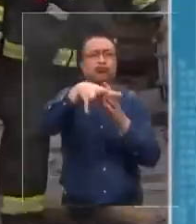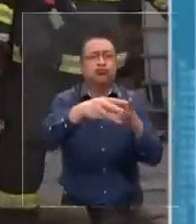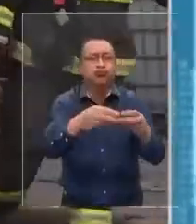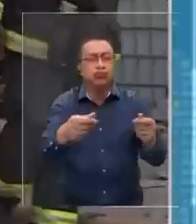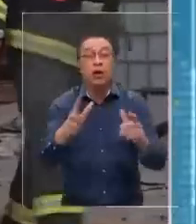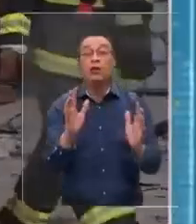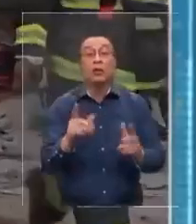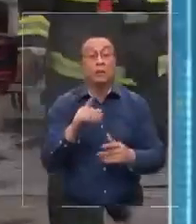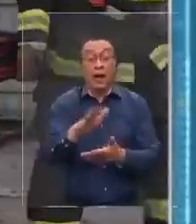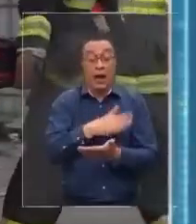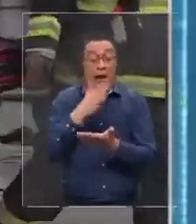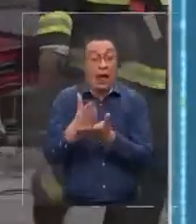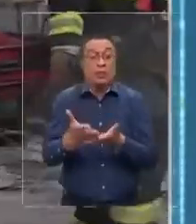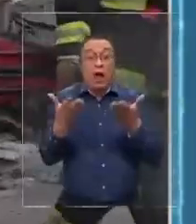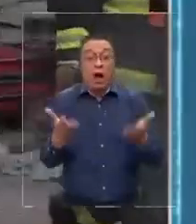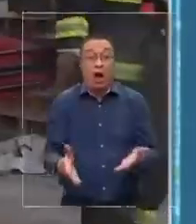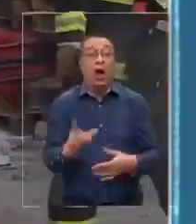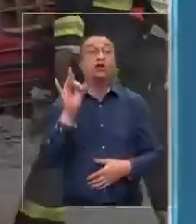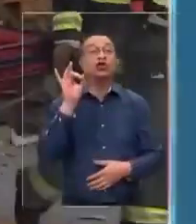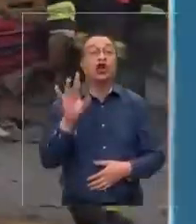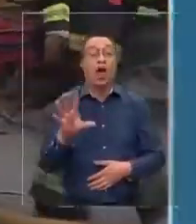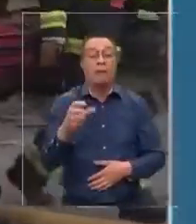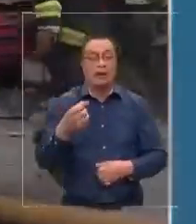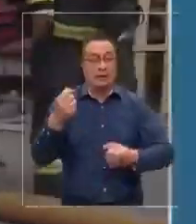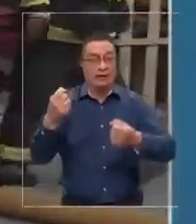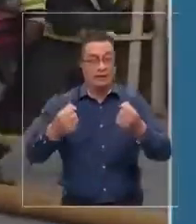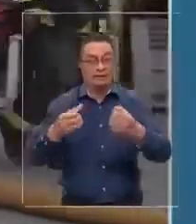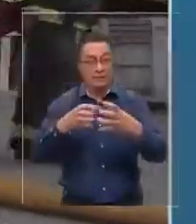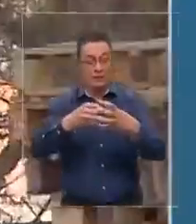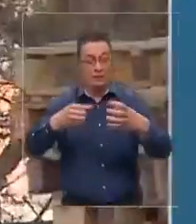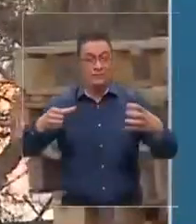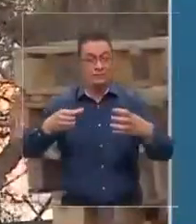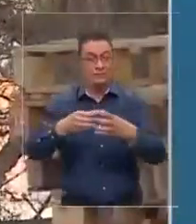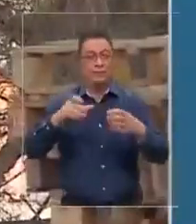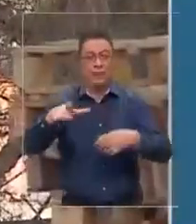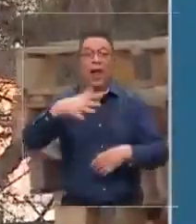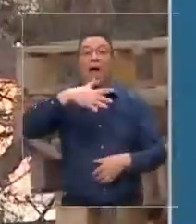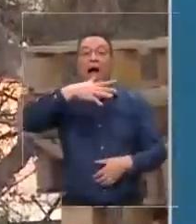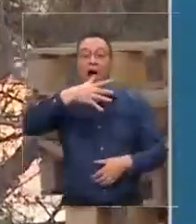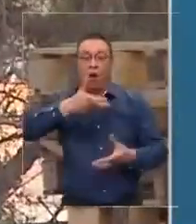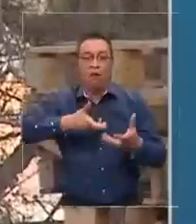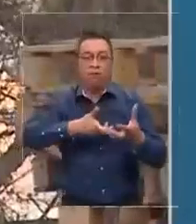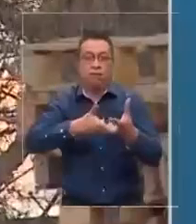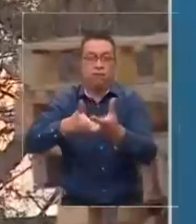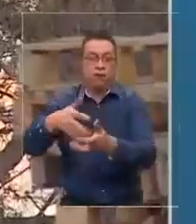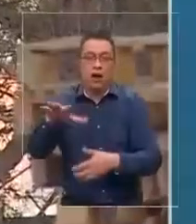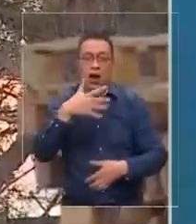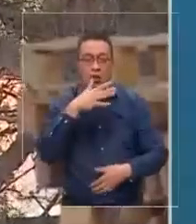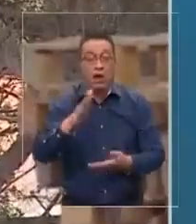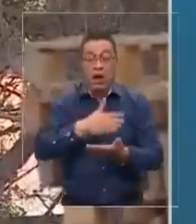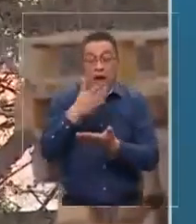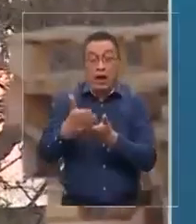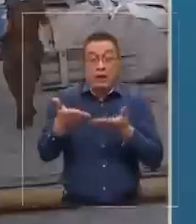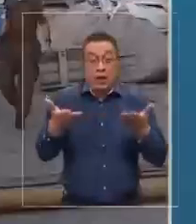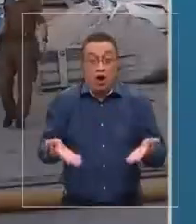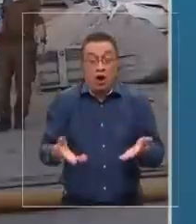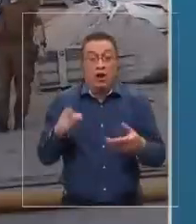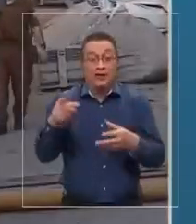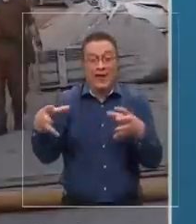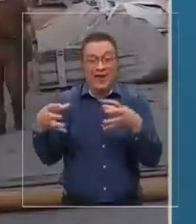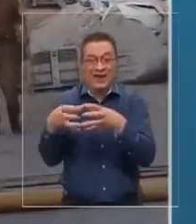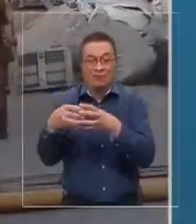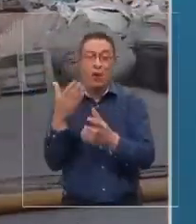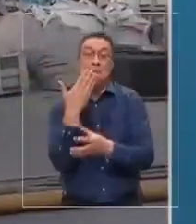Hasta ahora, Humberto, solamente hay presencia de carros y el elemento principal es agua. No hemos notificado hasta ahora la presencia del equipo HAZMAT,